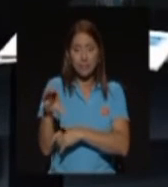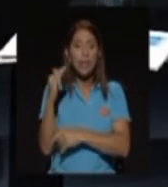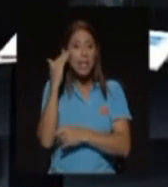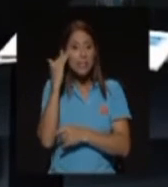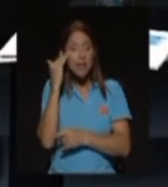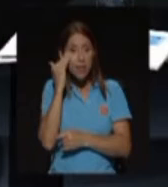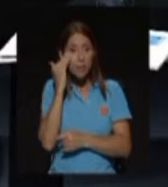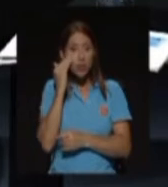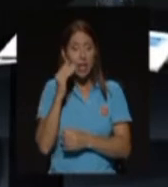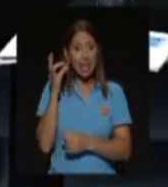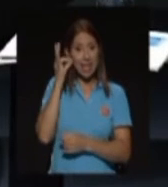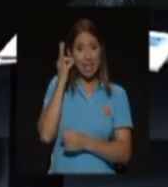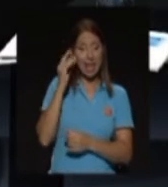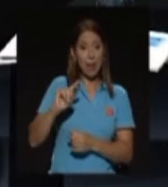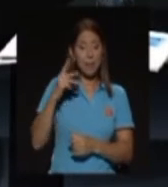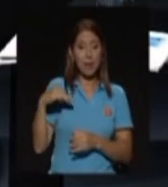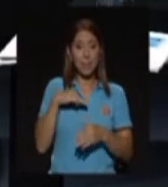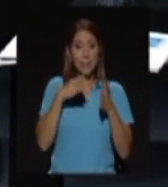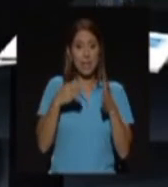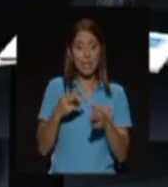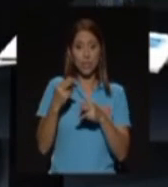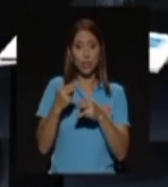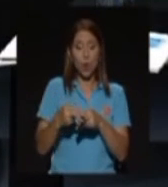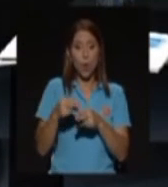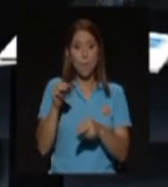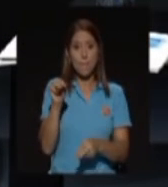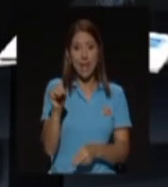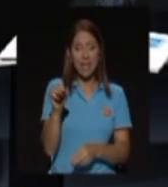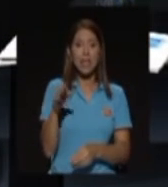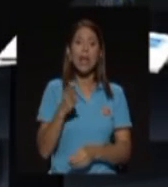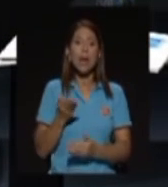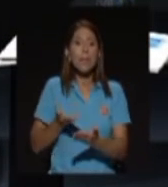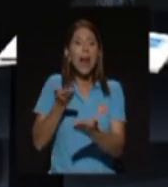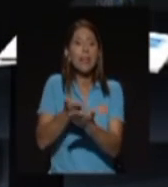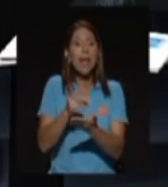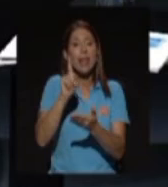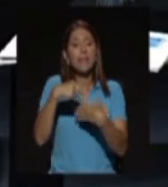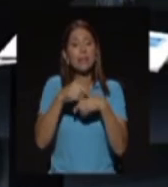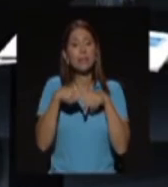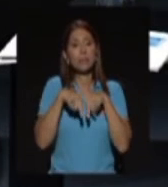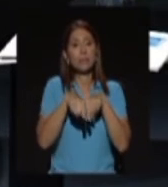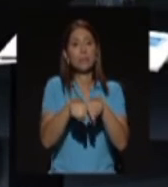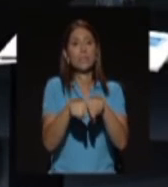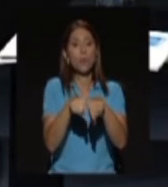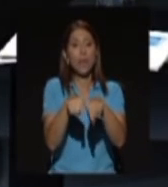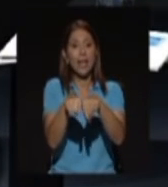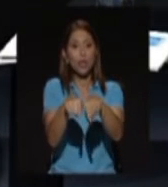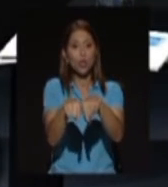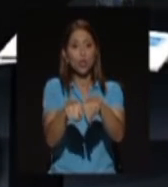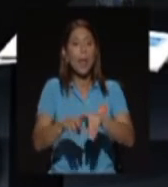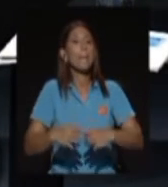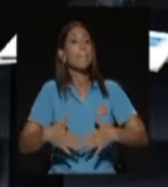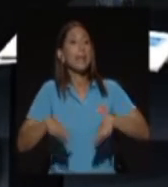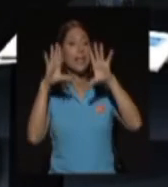la primer ministro May plantea que deben ser simultáneos, mientras que la